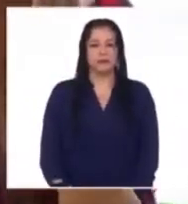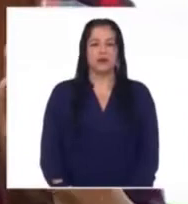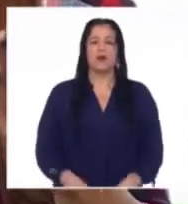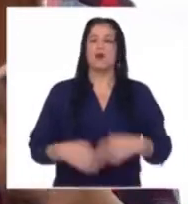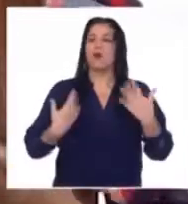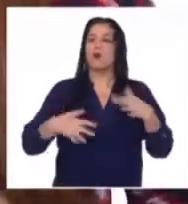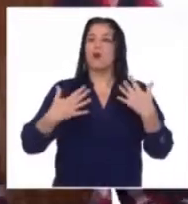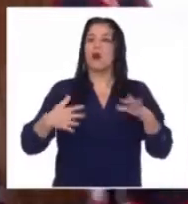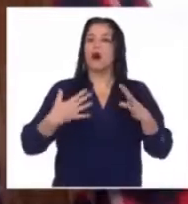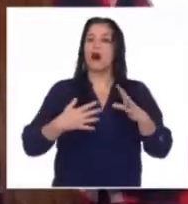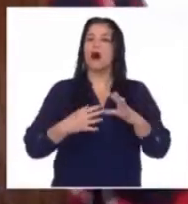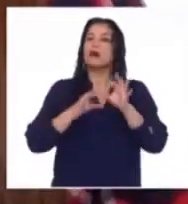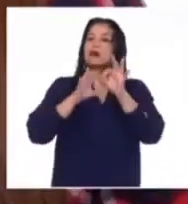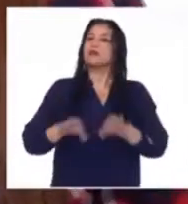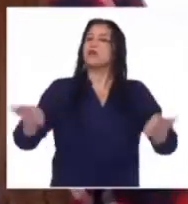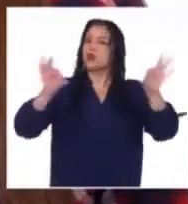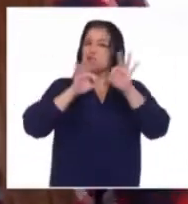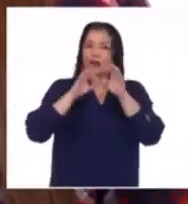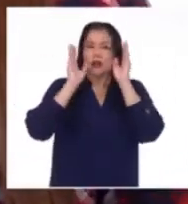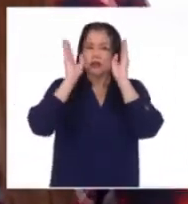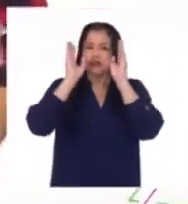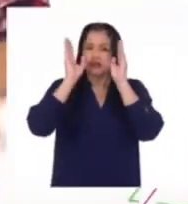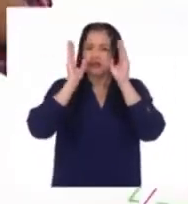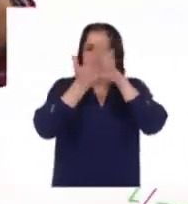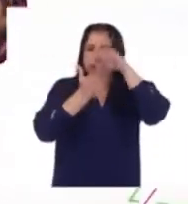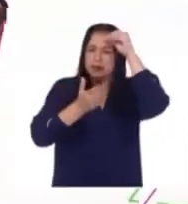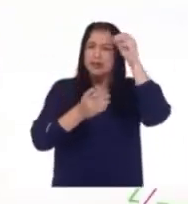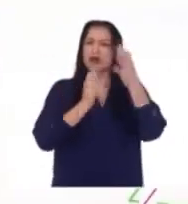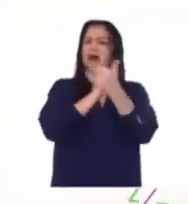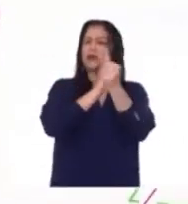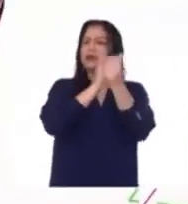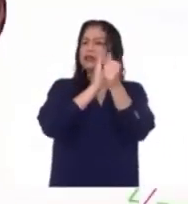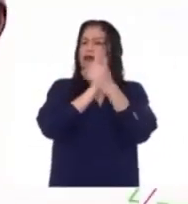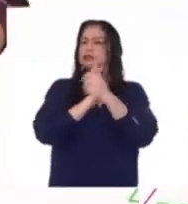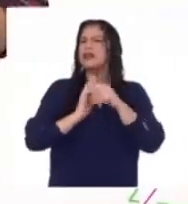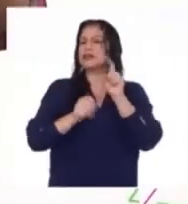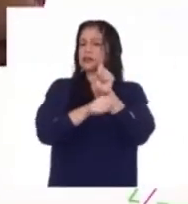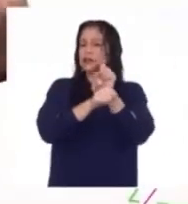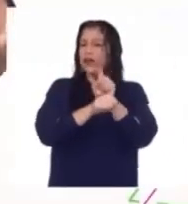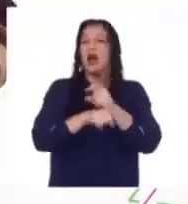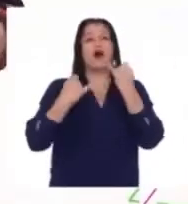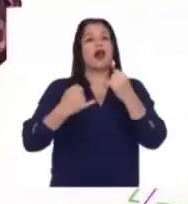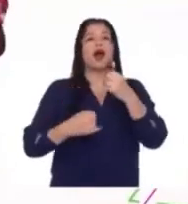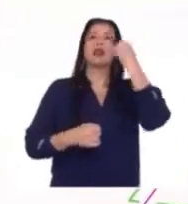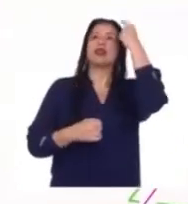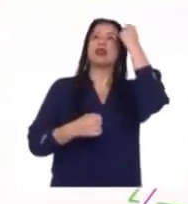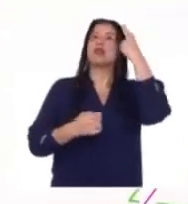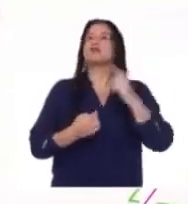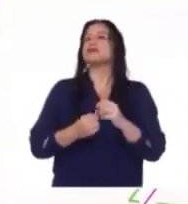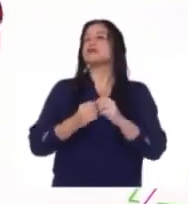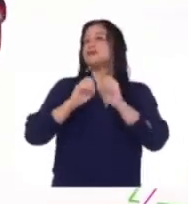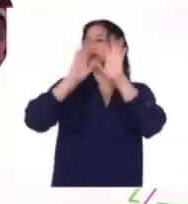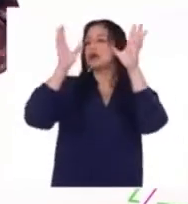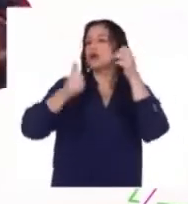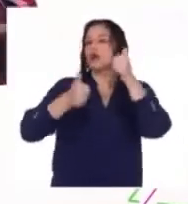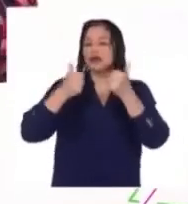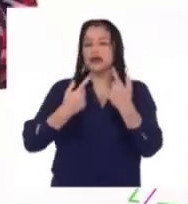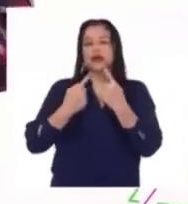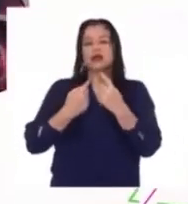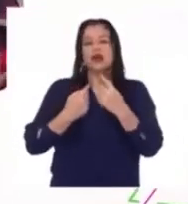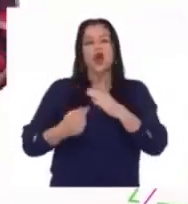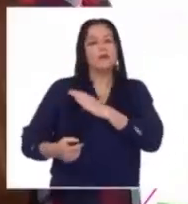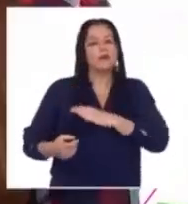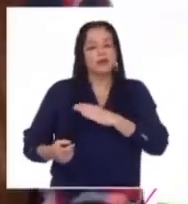Qué importante es escuchar a nuestros expertos, ¿verdad? Ahora tenemos un poco más claro las diferencias y comportamientos que existen en un